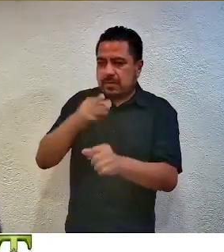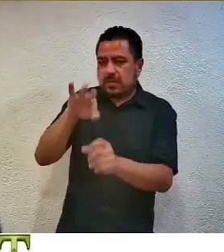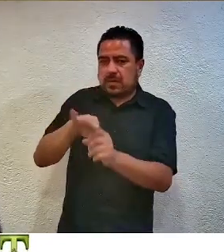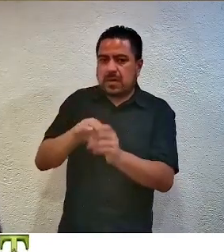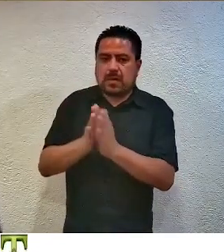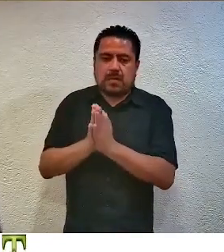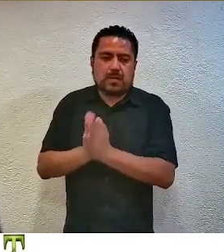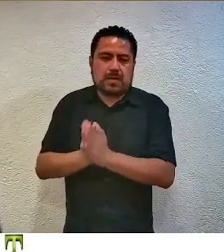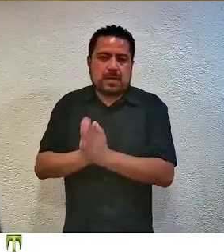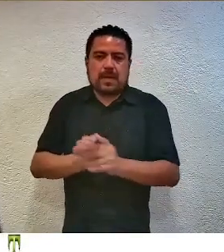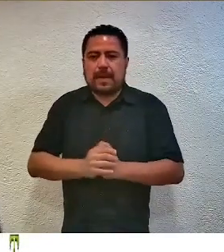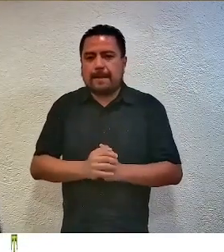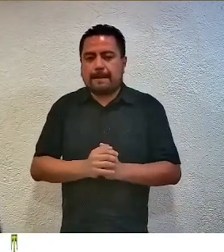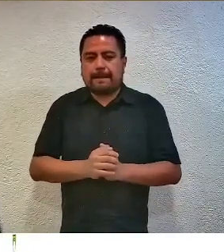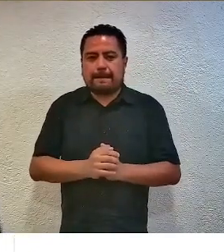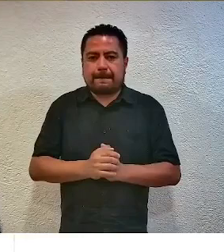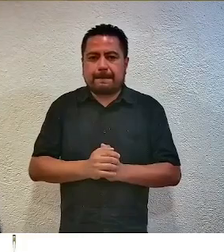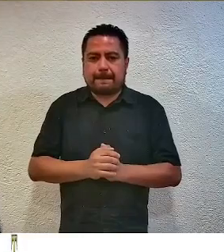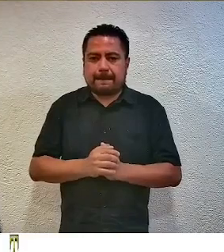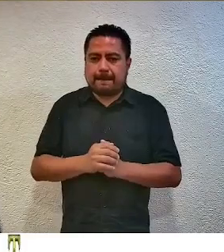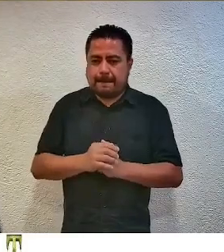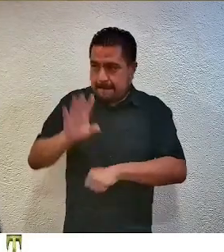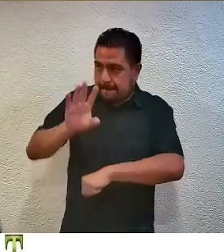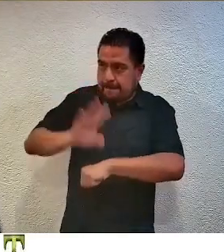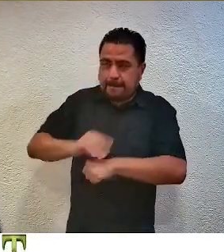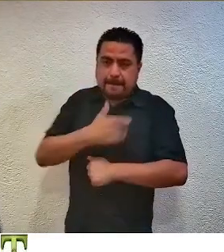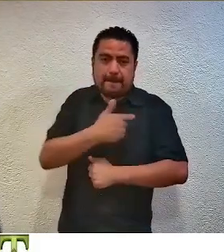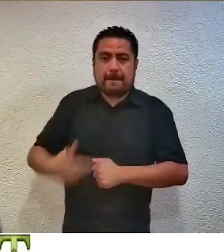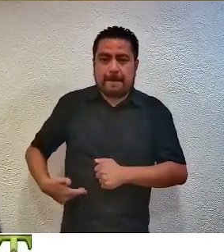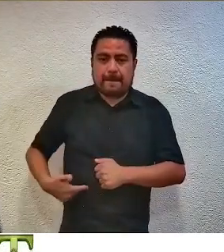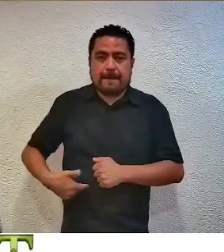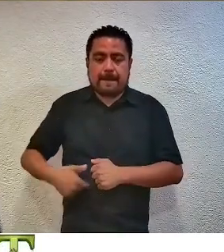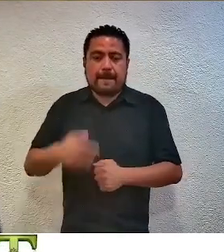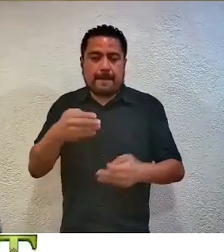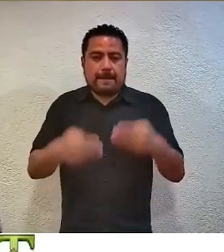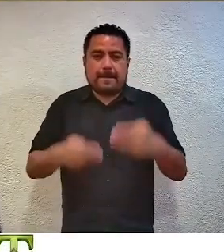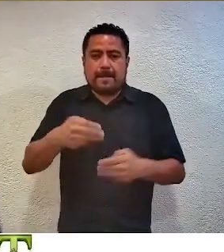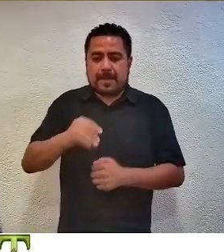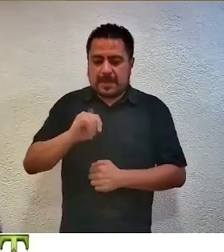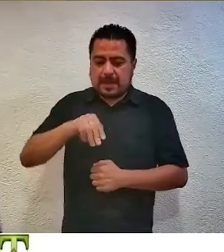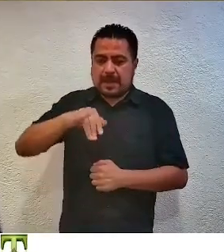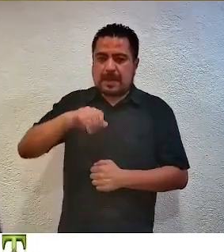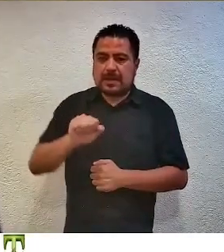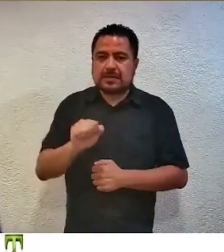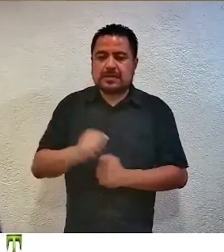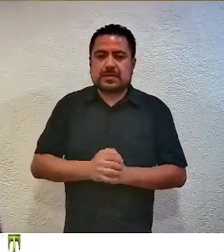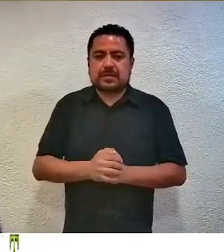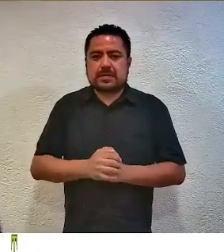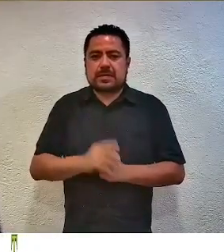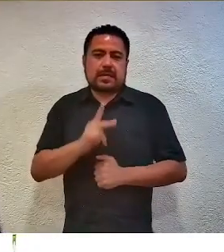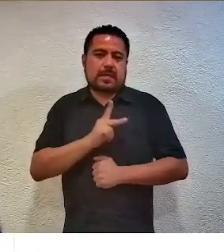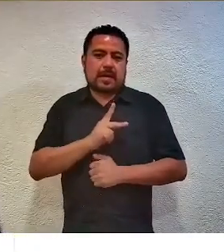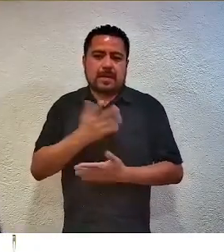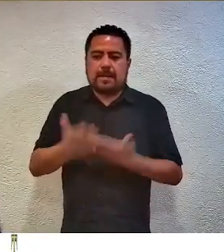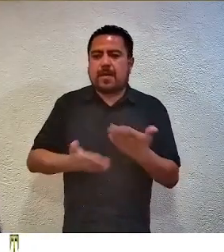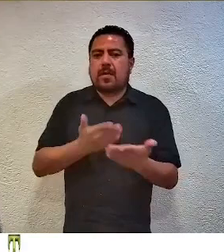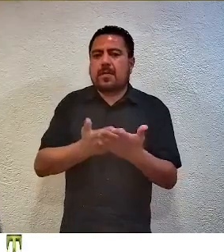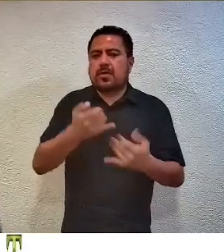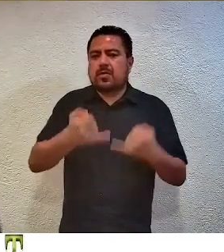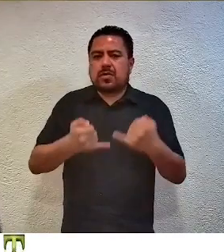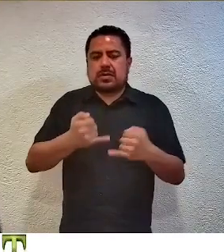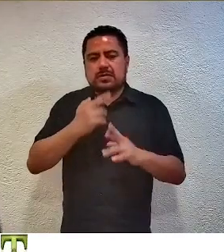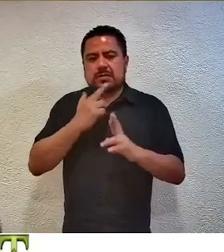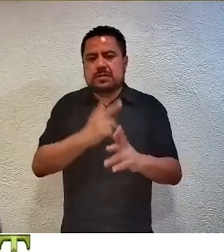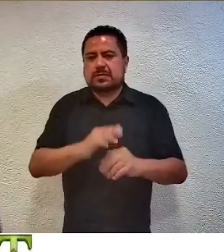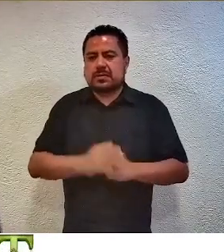votación, por favor. Con su autorización, magistrada Presidenta, magistrado ponente José Inés Betancur Salgado. Es mi propuesta jurídica de